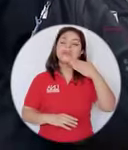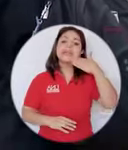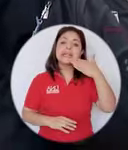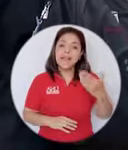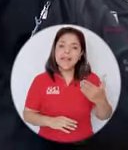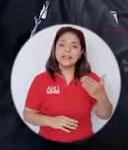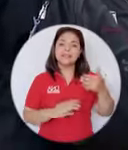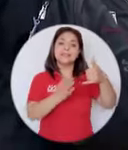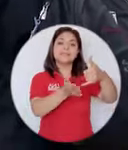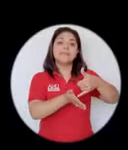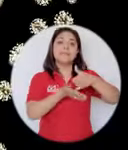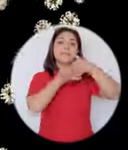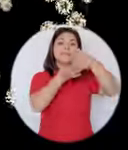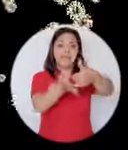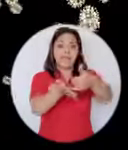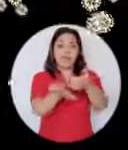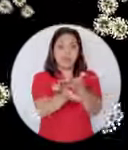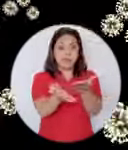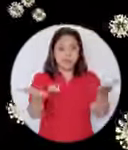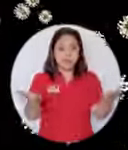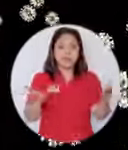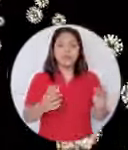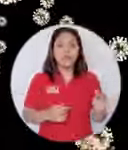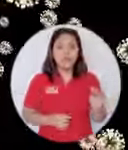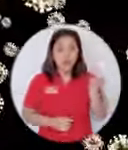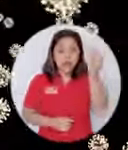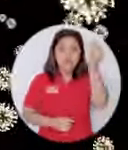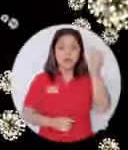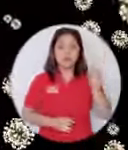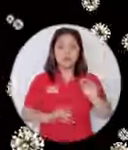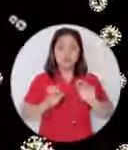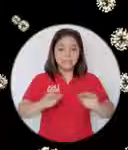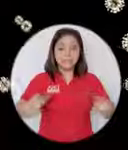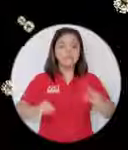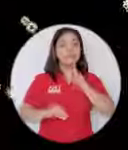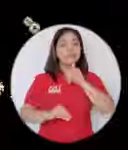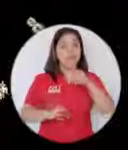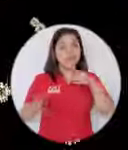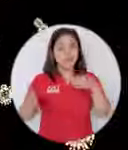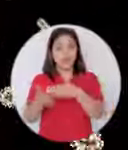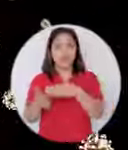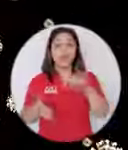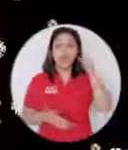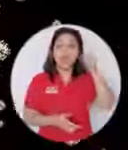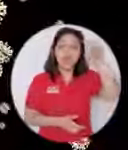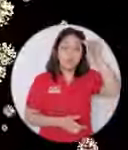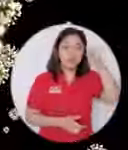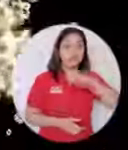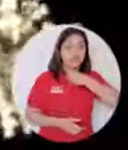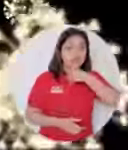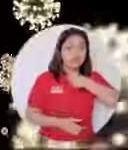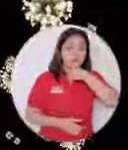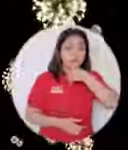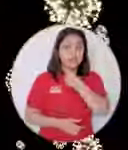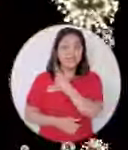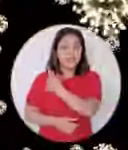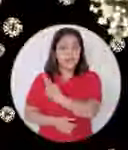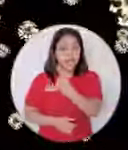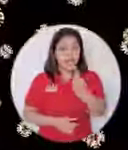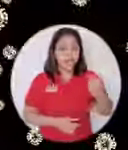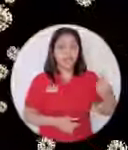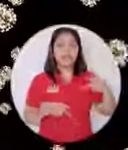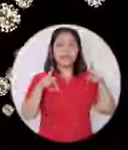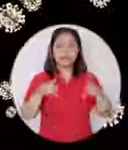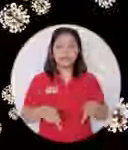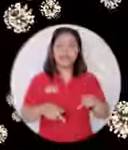es un privilegio que tenemos que dar a la población más joven, a la población que realmente más fue afectada, a los adultos mayores y a cada